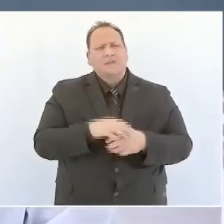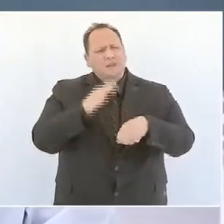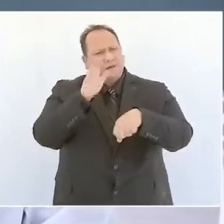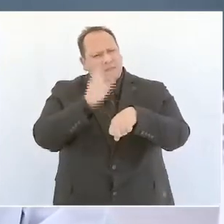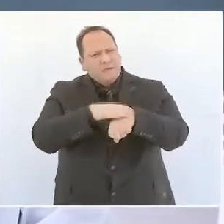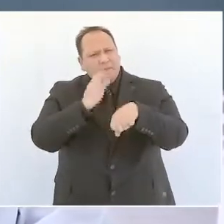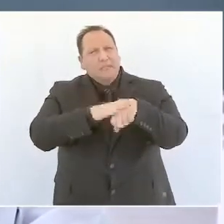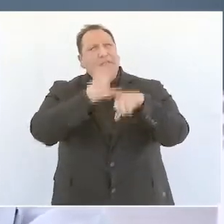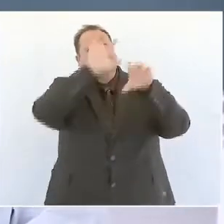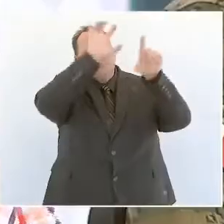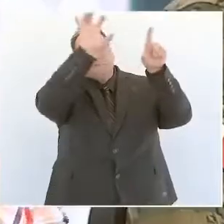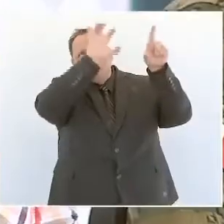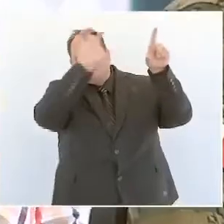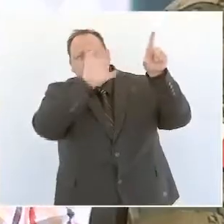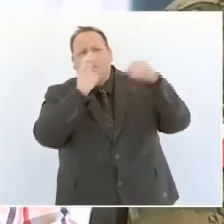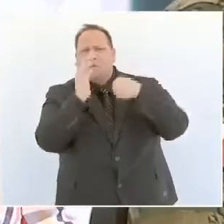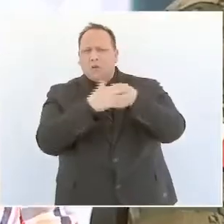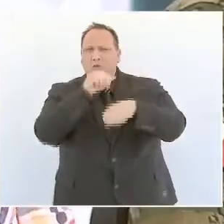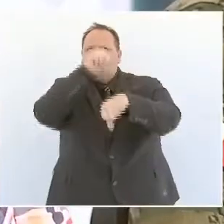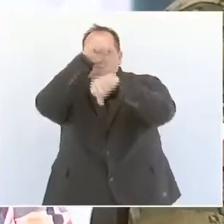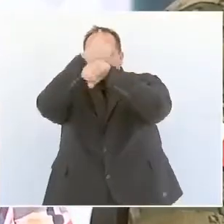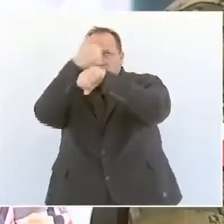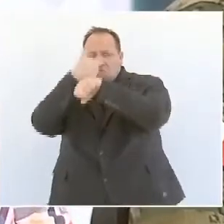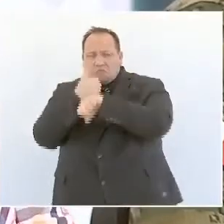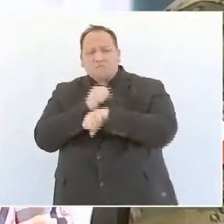muchas más instalaciones.